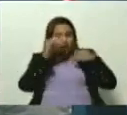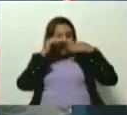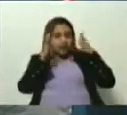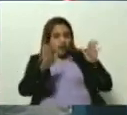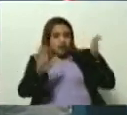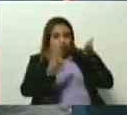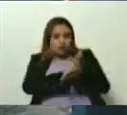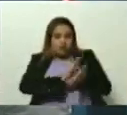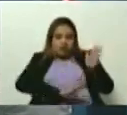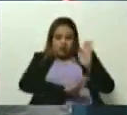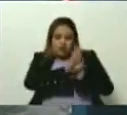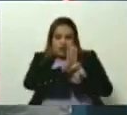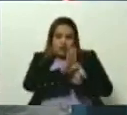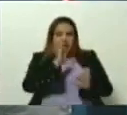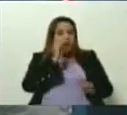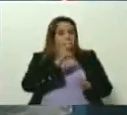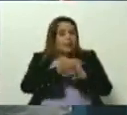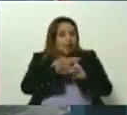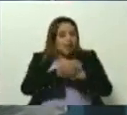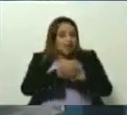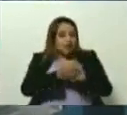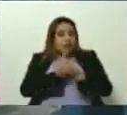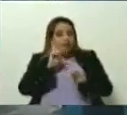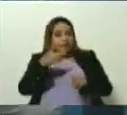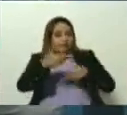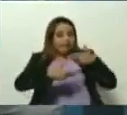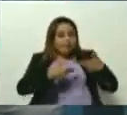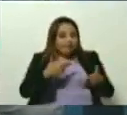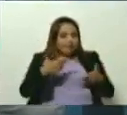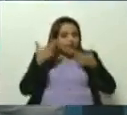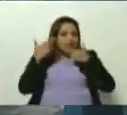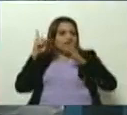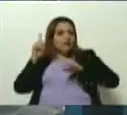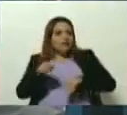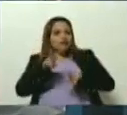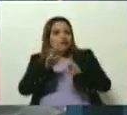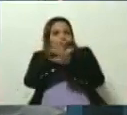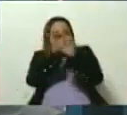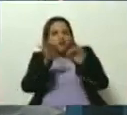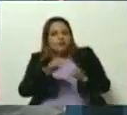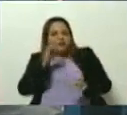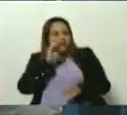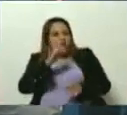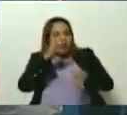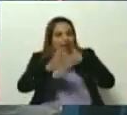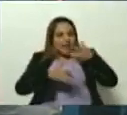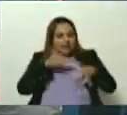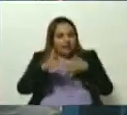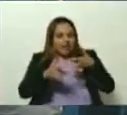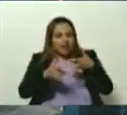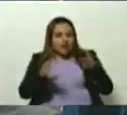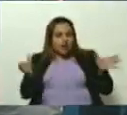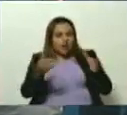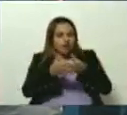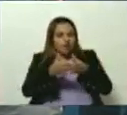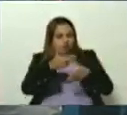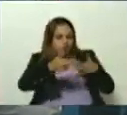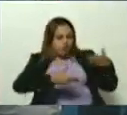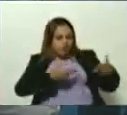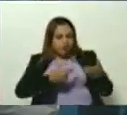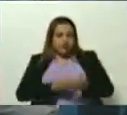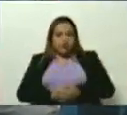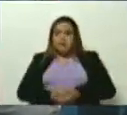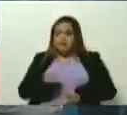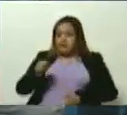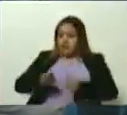es la evolución del delito, la evolución del crimen y desafortunadamente las nuevas tendencias que se ven en la actividad de los grupos delincuenciales? Bueno, los